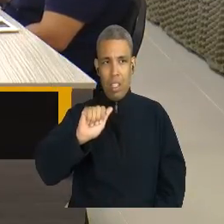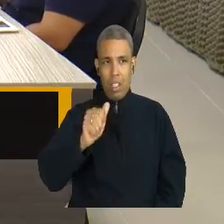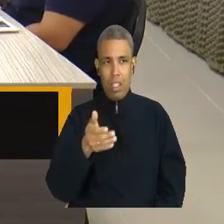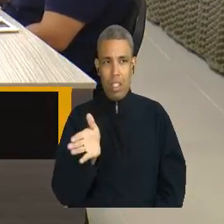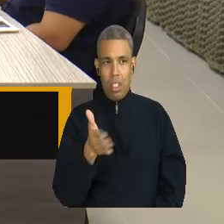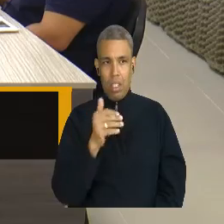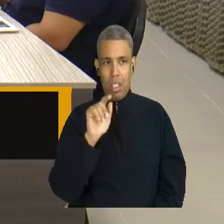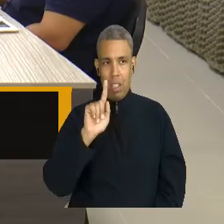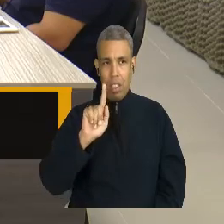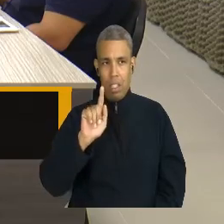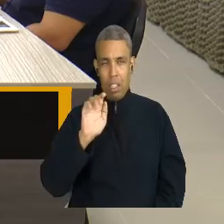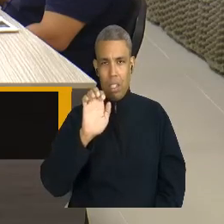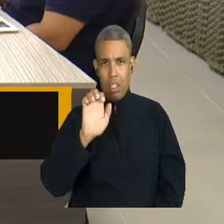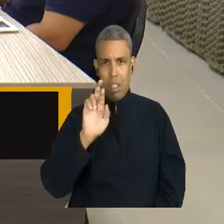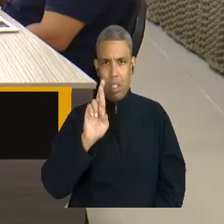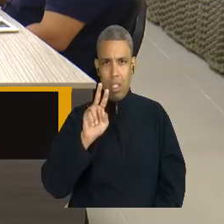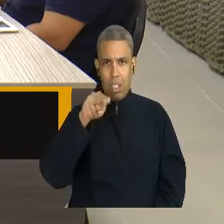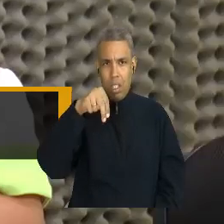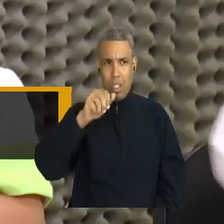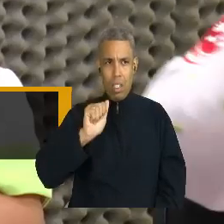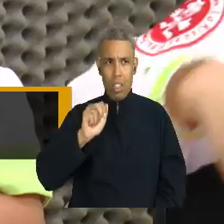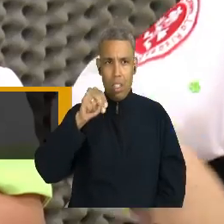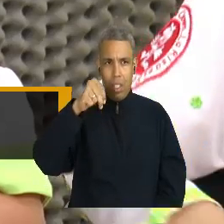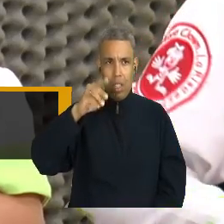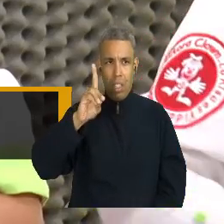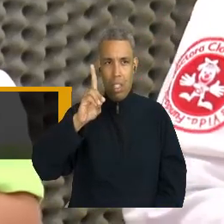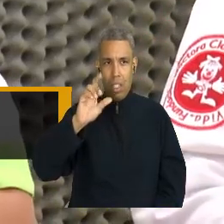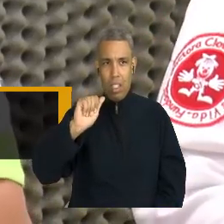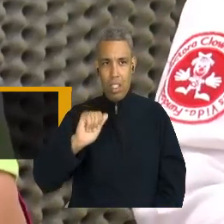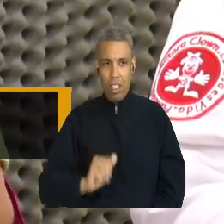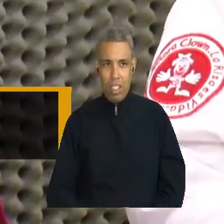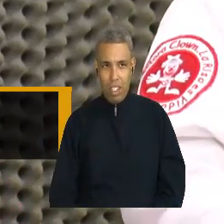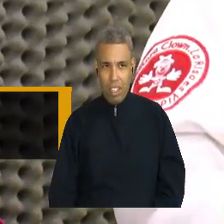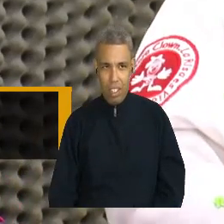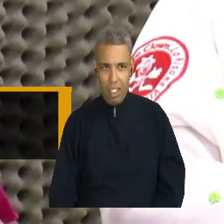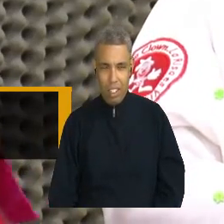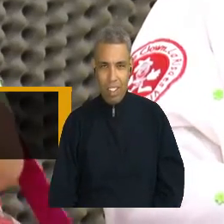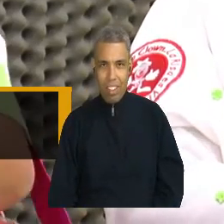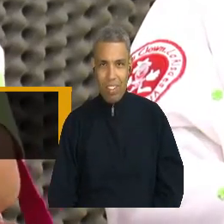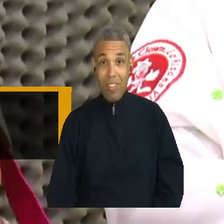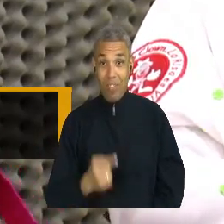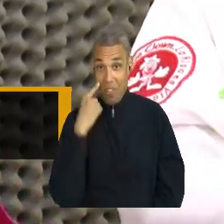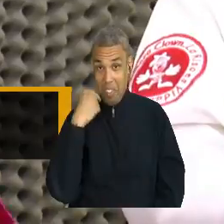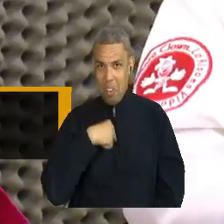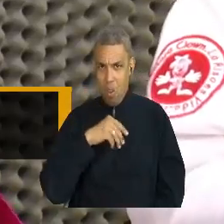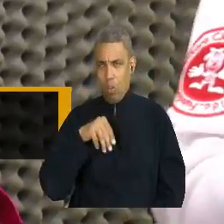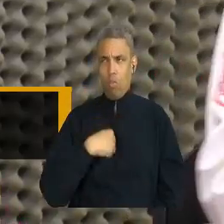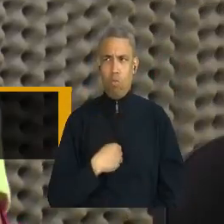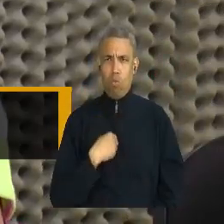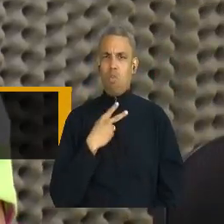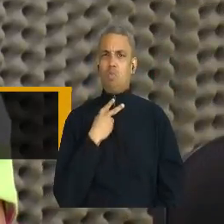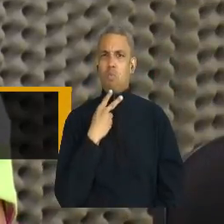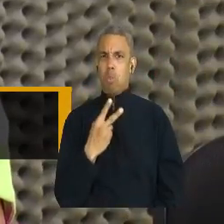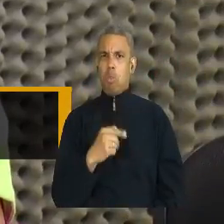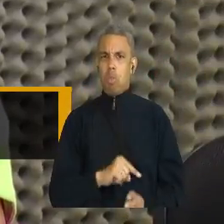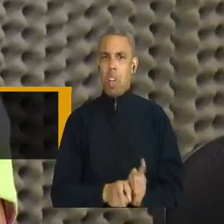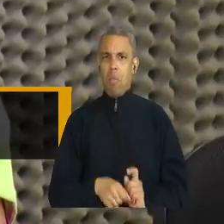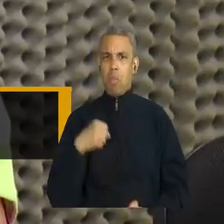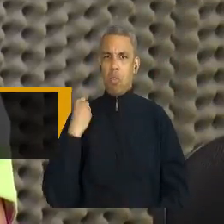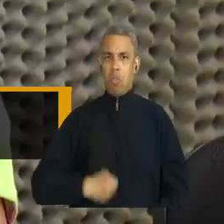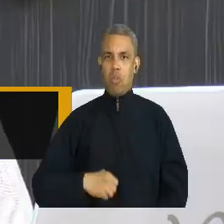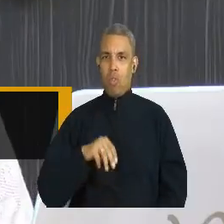Espere. María Fernanda Arambarri. Sí, O no, o si